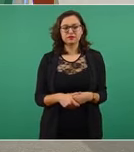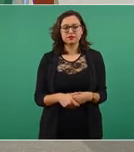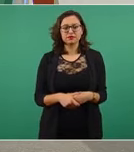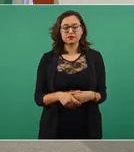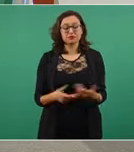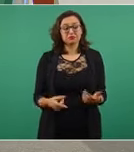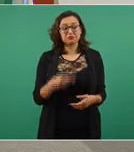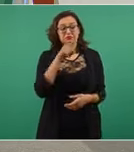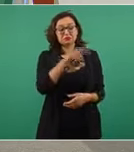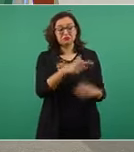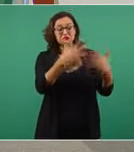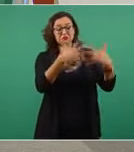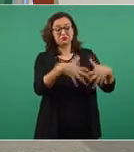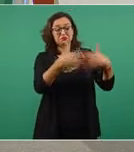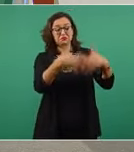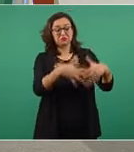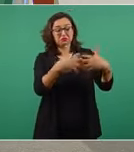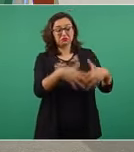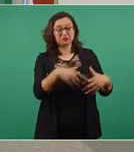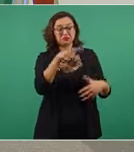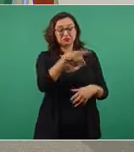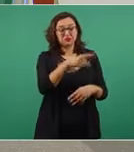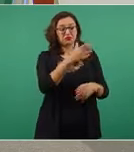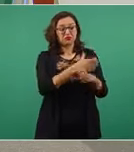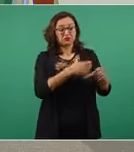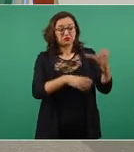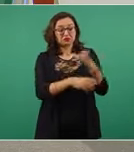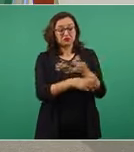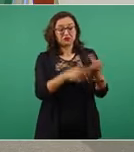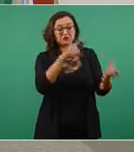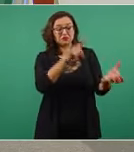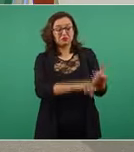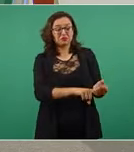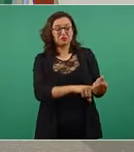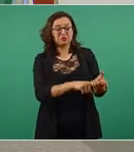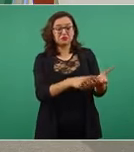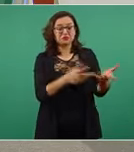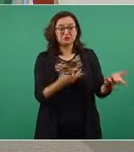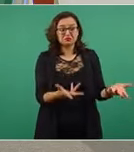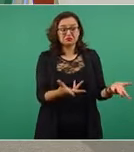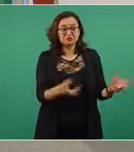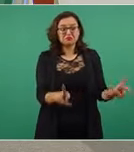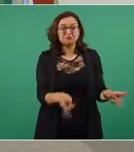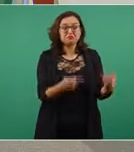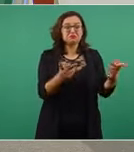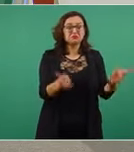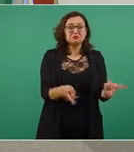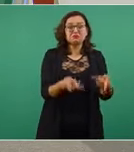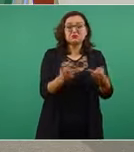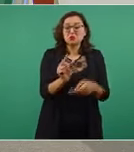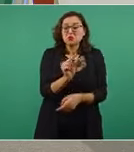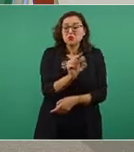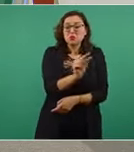donde sus productos solo encuentran un reducido número de compradores,